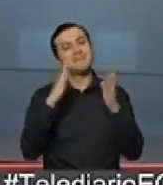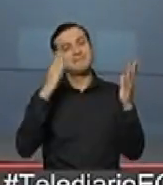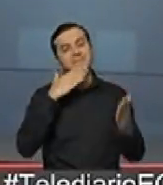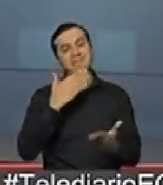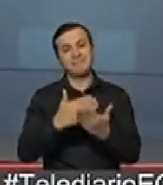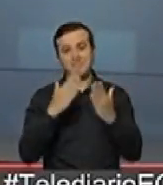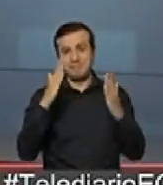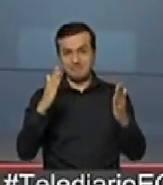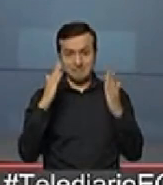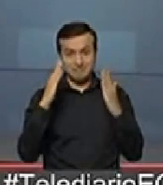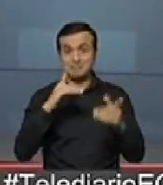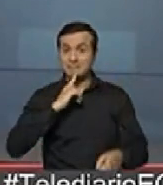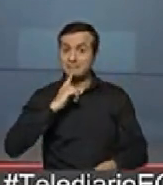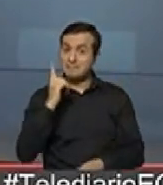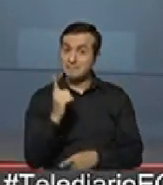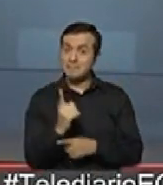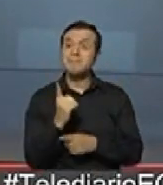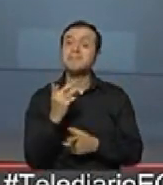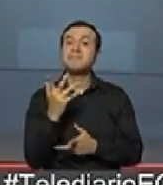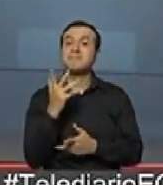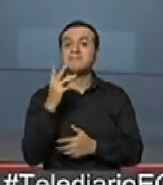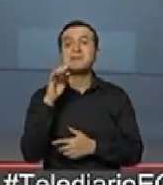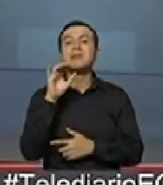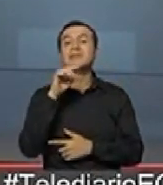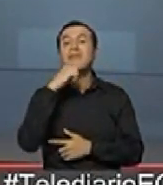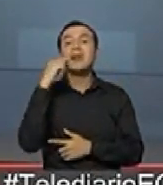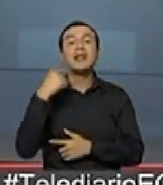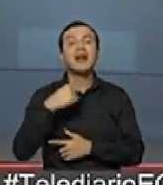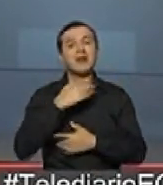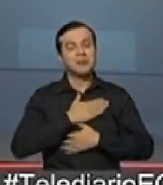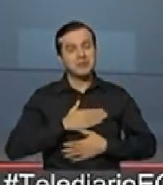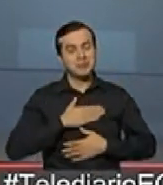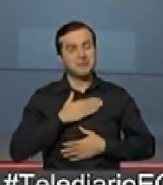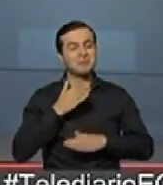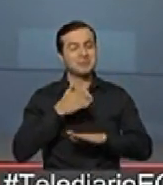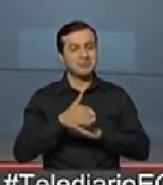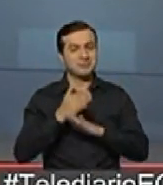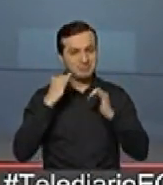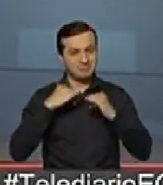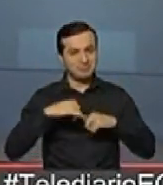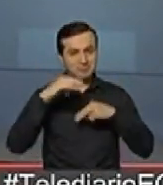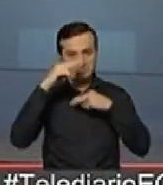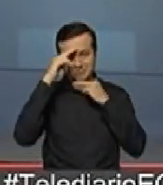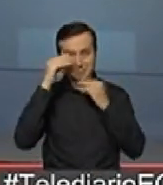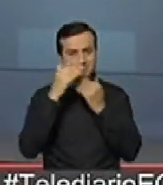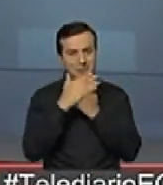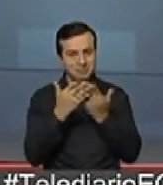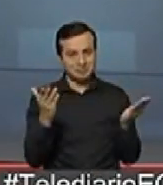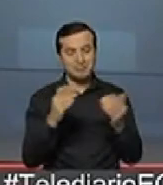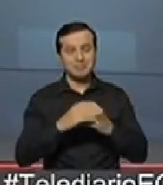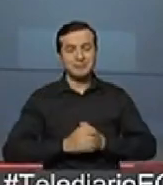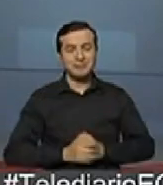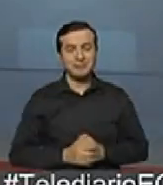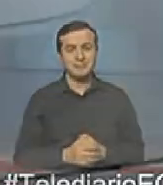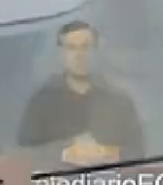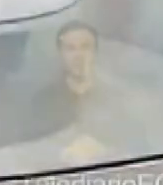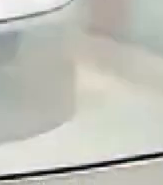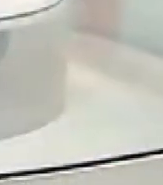por su sintonía. Por supuesto, les deseamos un buen feriado. Ya viene Carla Larrea con más noticias en Telediario. Hasta pronto.